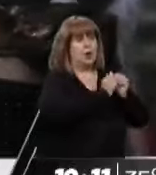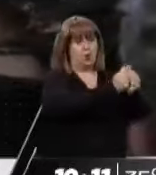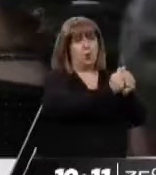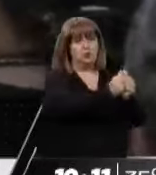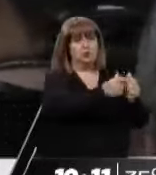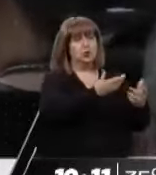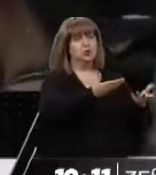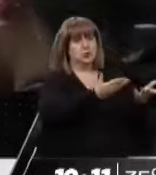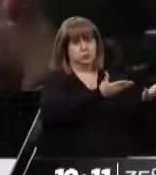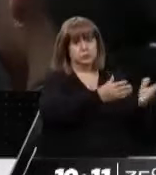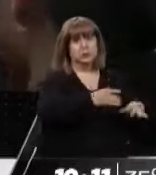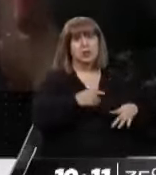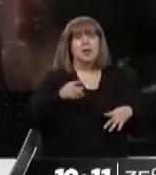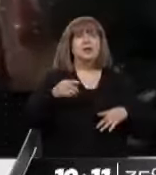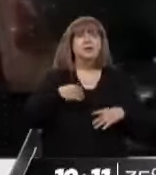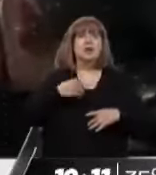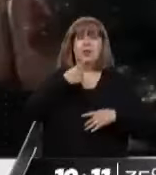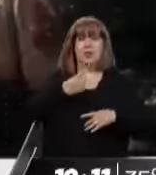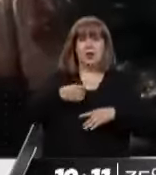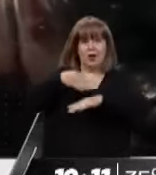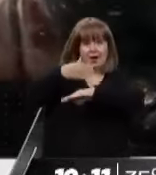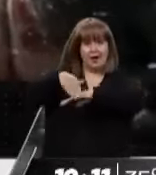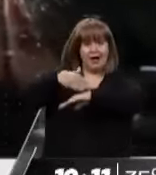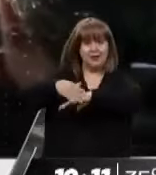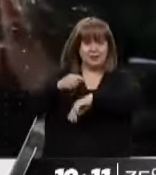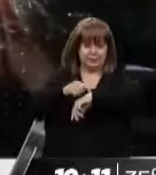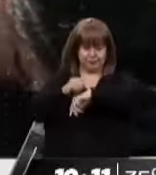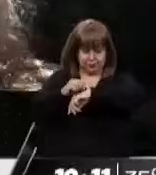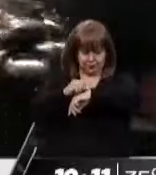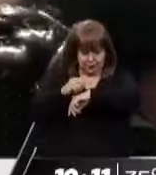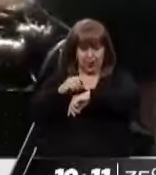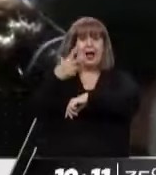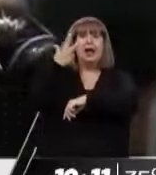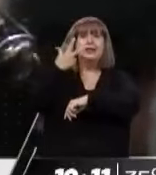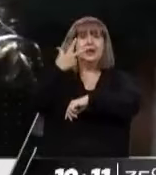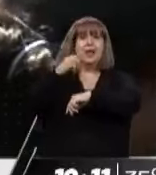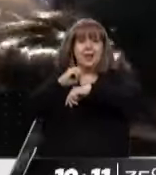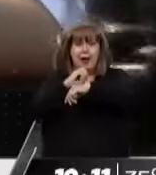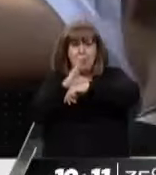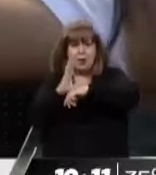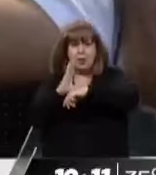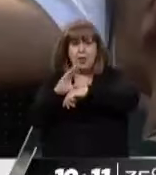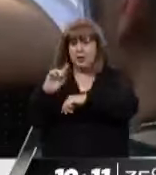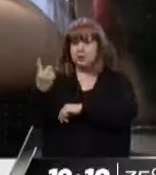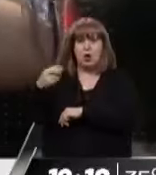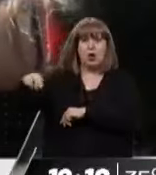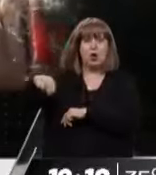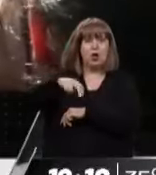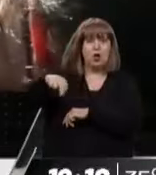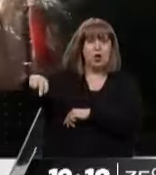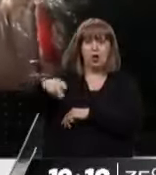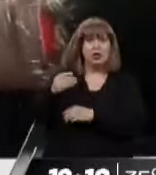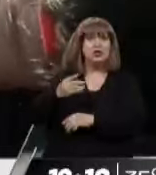que eran las 3 de la mañana y estaba solo en la calle. Los padres estaban como querían. Entonces yo ahora digo, ¿dónde está el derecho del